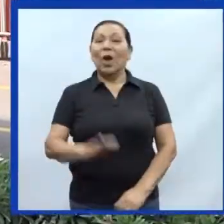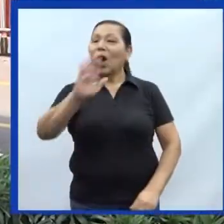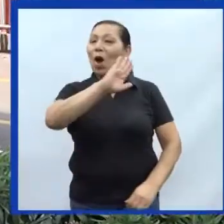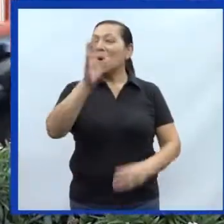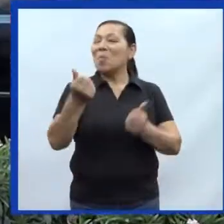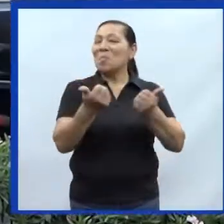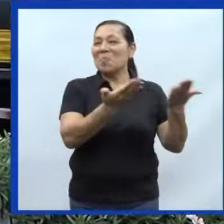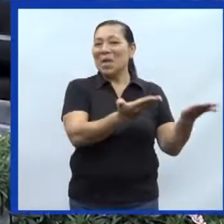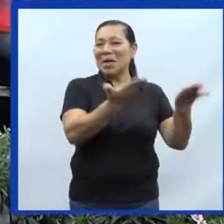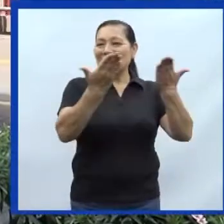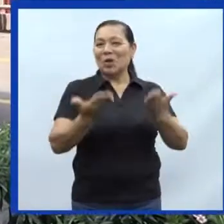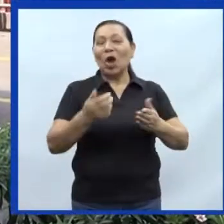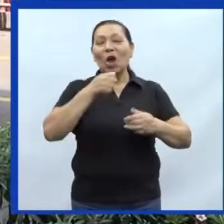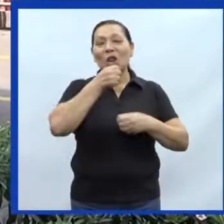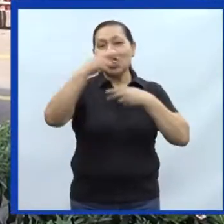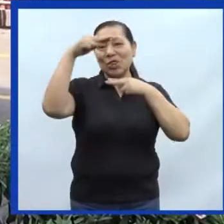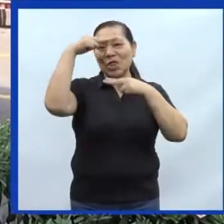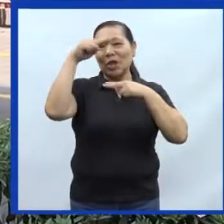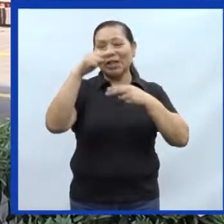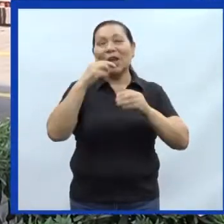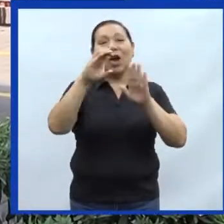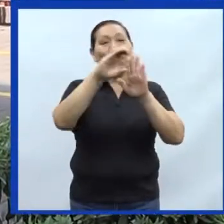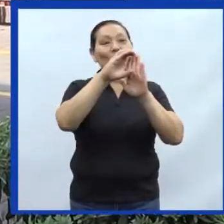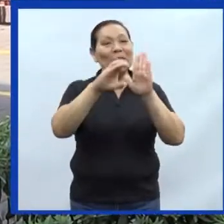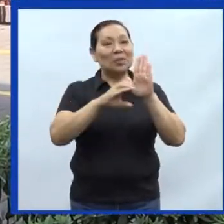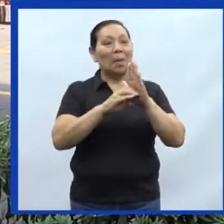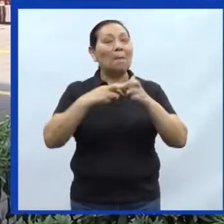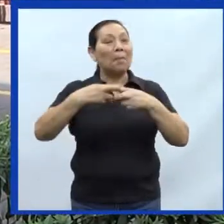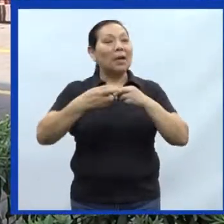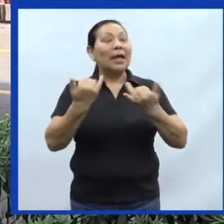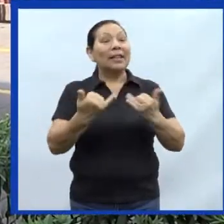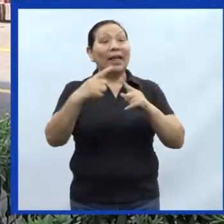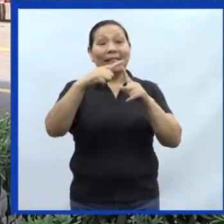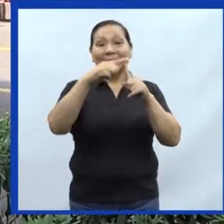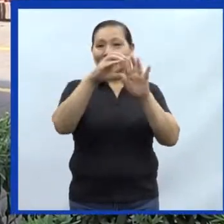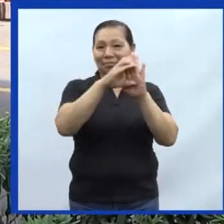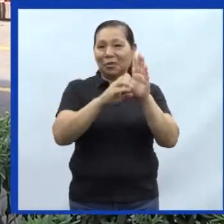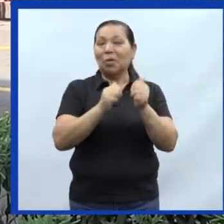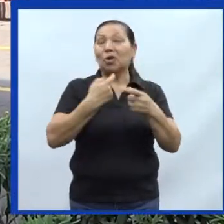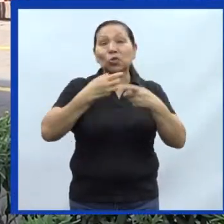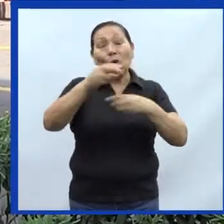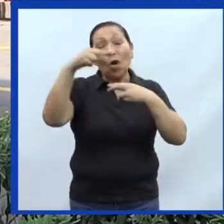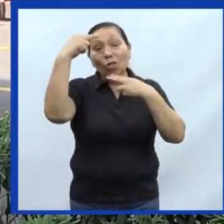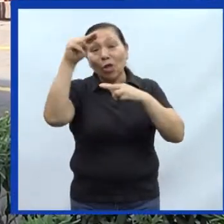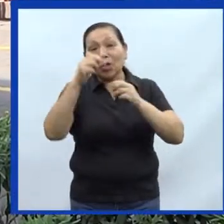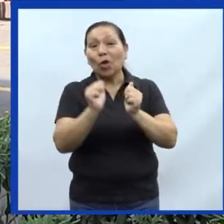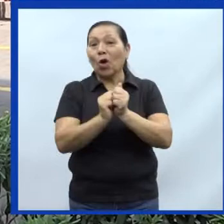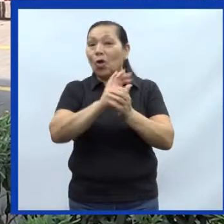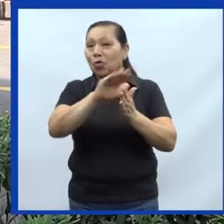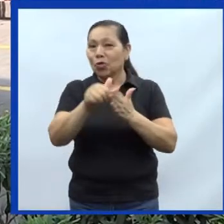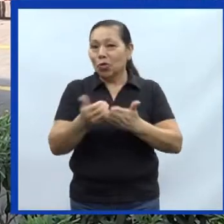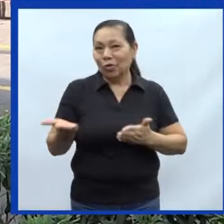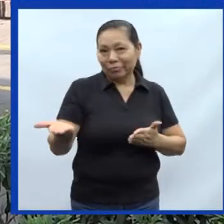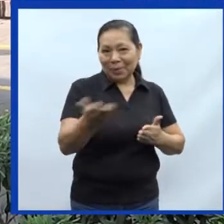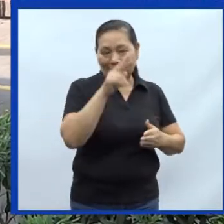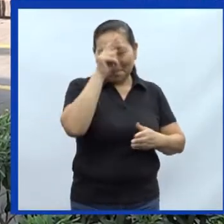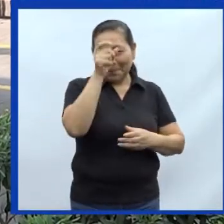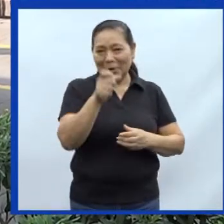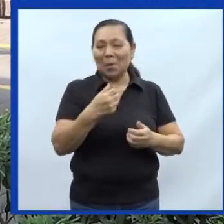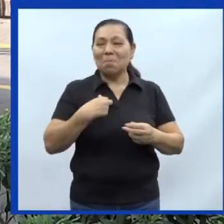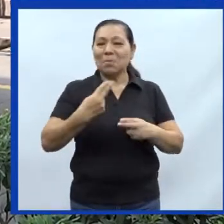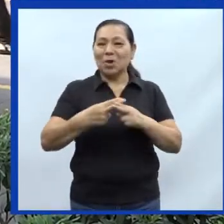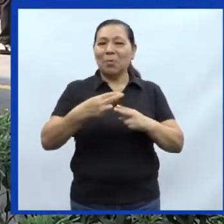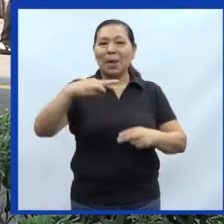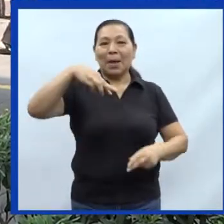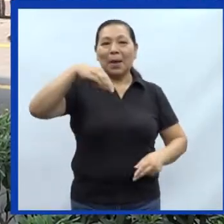Hola y bienvenidos al Noticiero Constitucional, un espacio producido por el TC para compartir sus noticias con todos los peruanos. Les saluda Mirta Ibáñez y